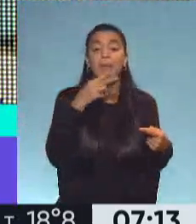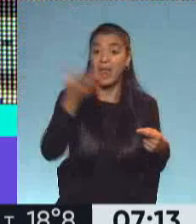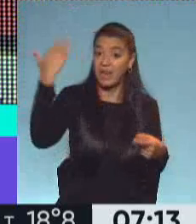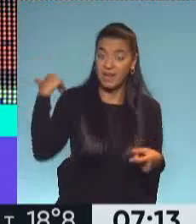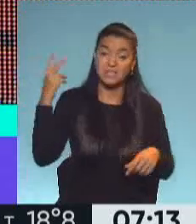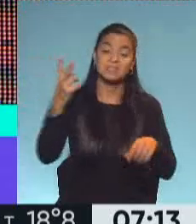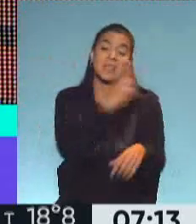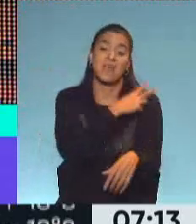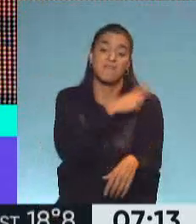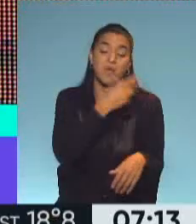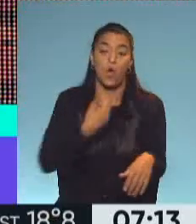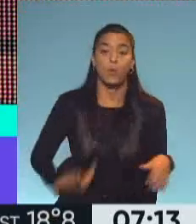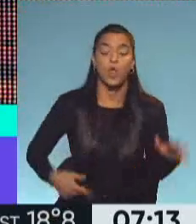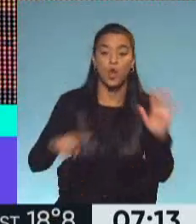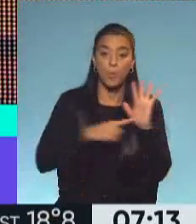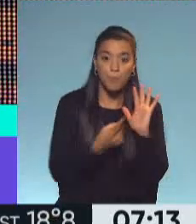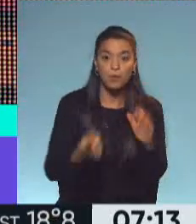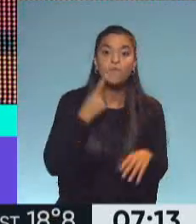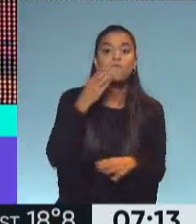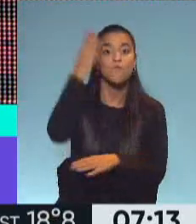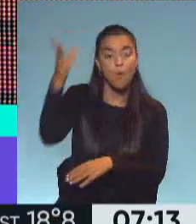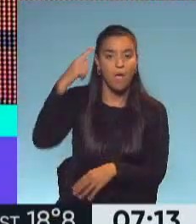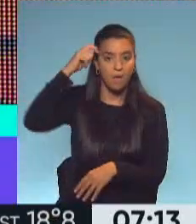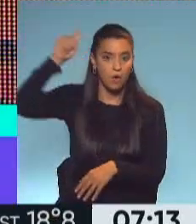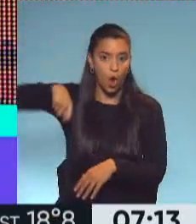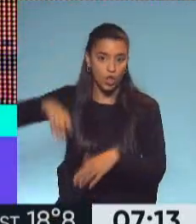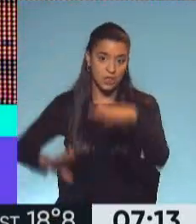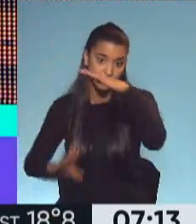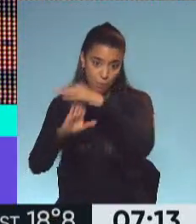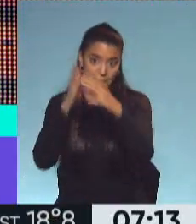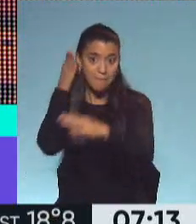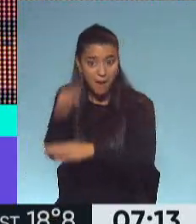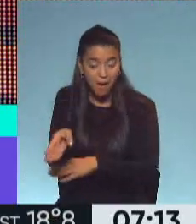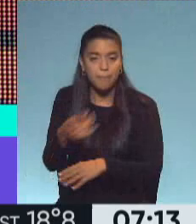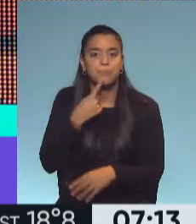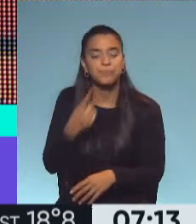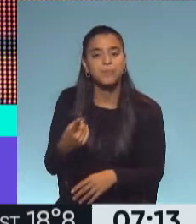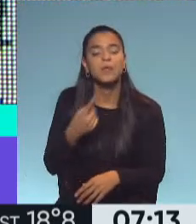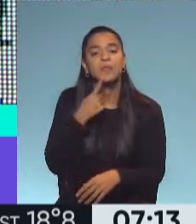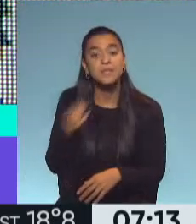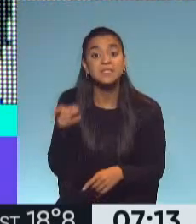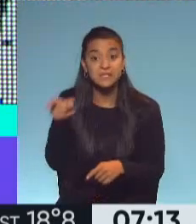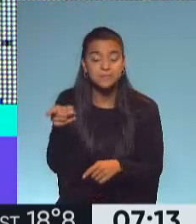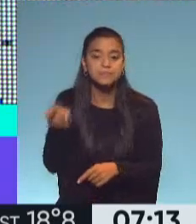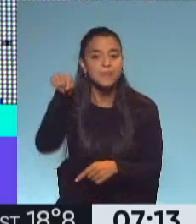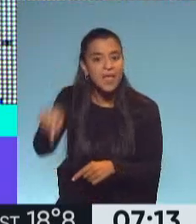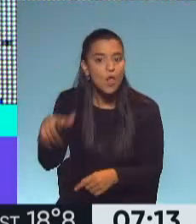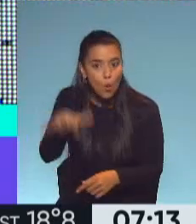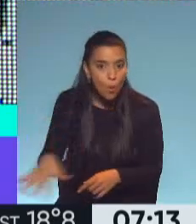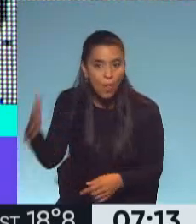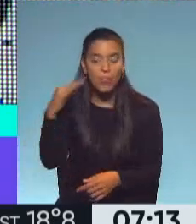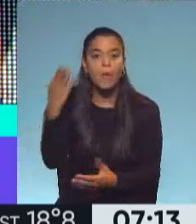de gobierno porteño fue a la Corte Suprema, la máxima instancia judicial, reconociendo que es en ese lugar donde